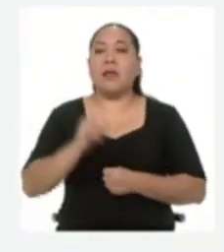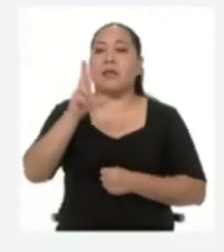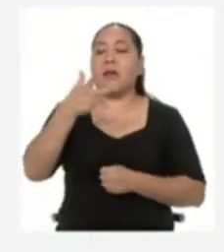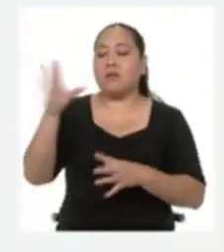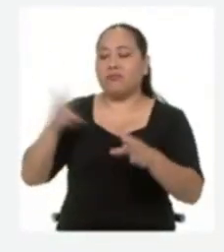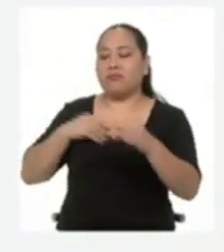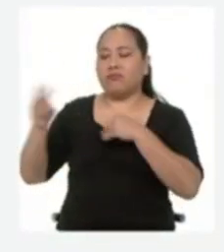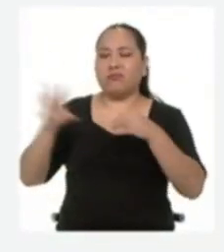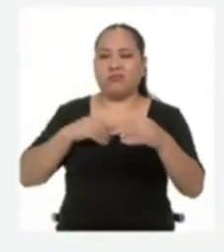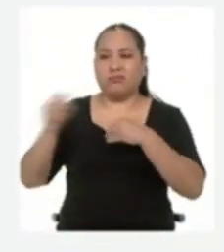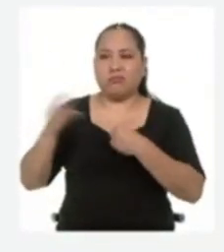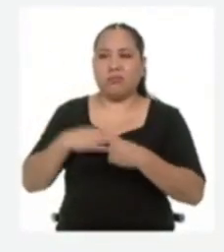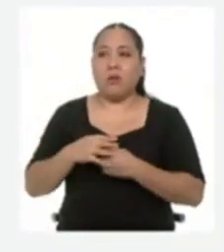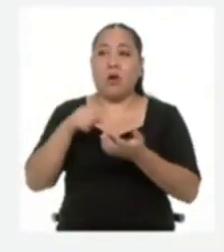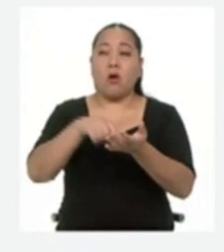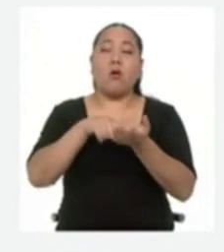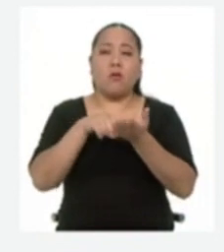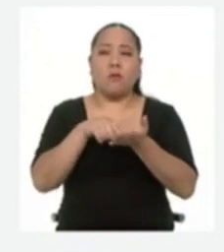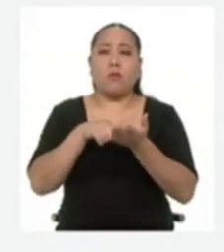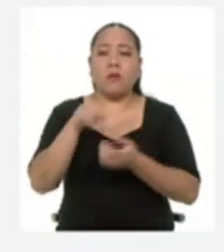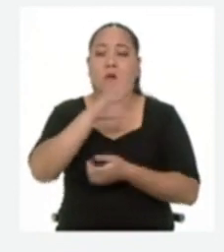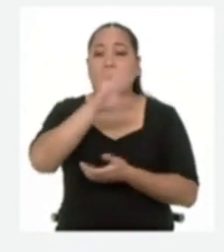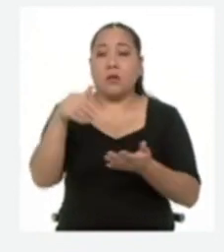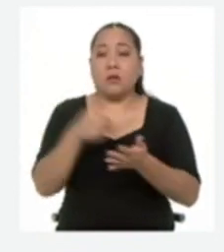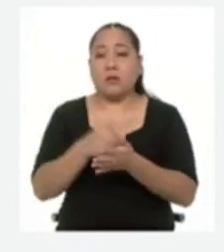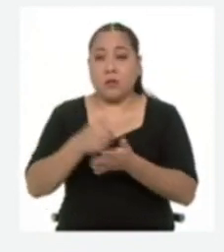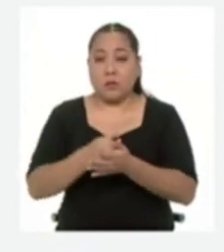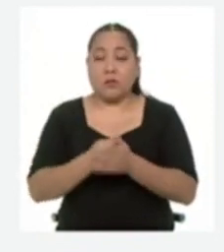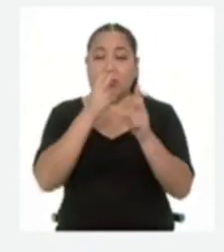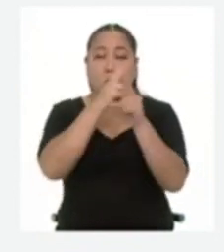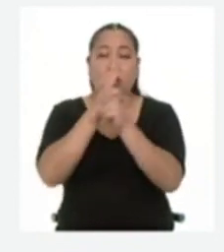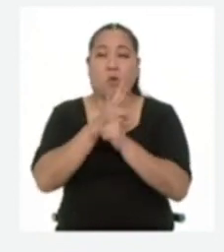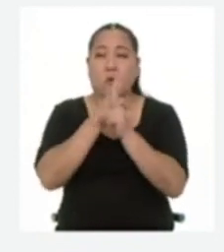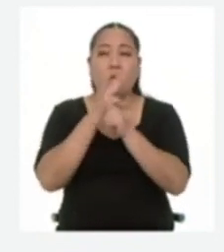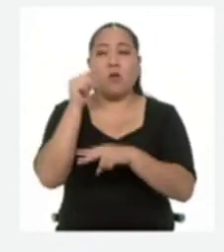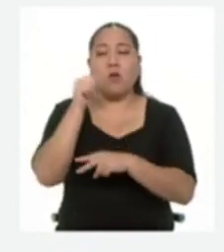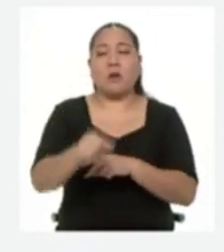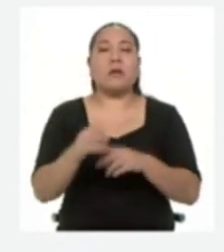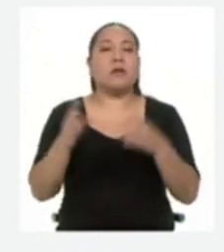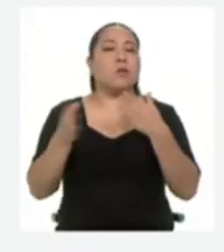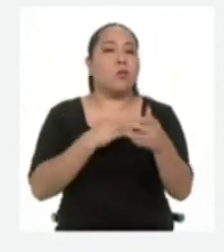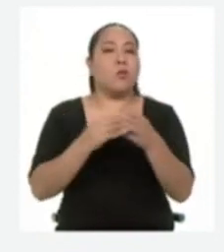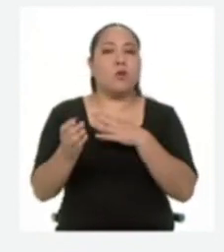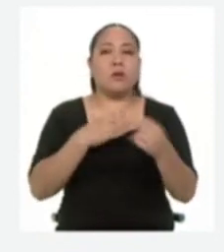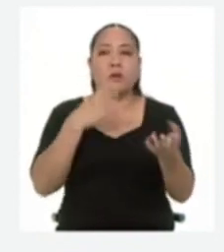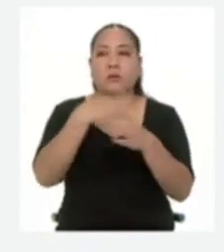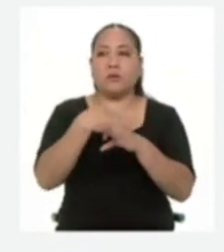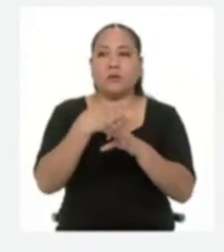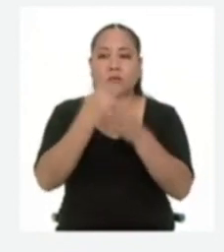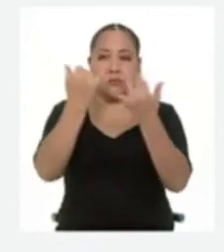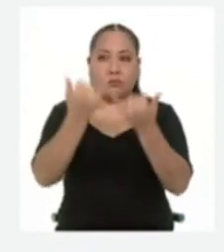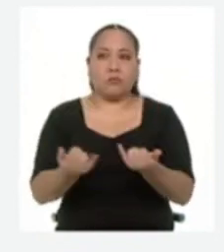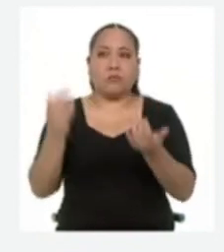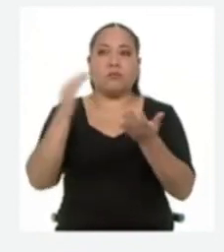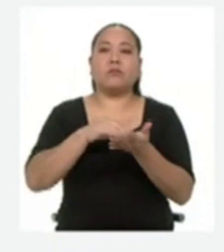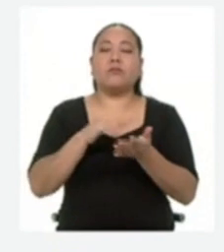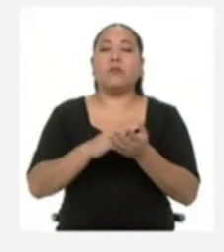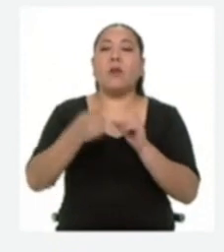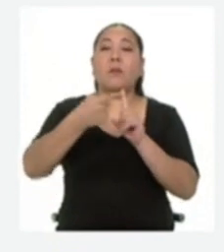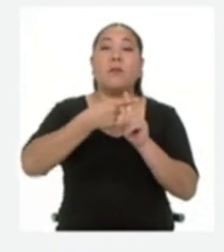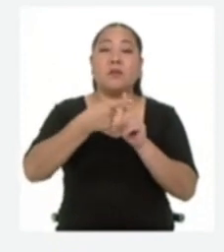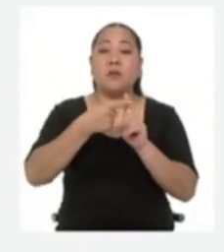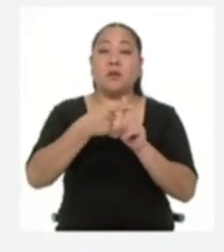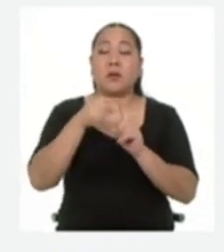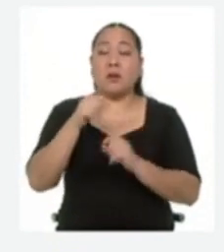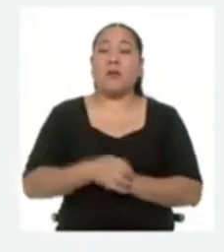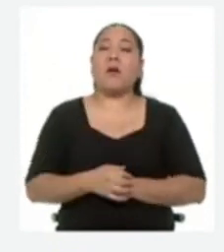ola del COVID-19 nos obliga a todos a tener cuidado, pese a las medidas tomadas. Hoy nuevamente di positivo al